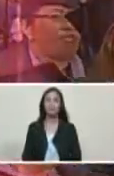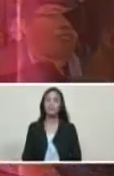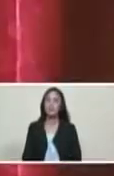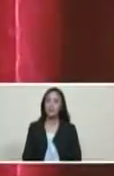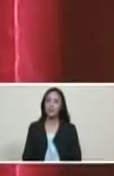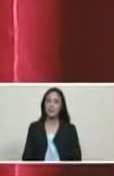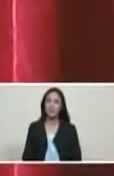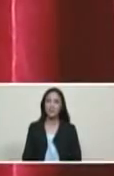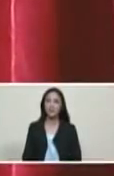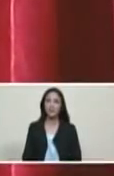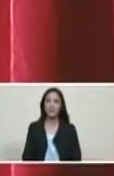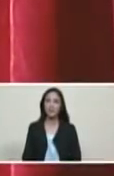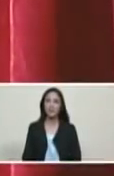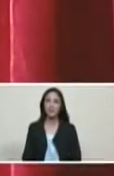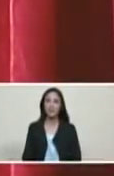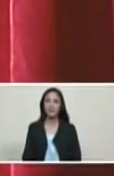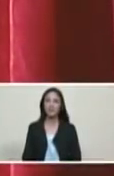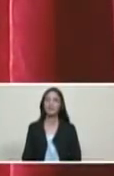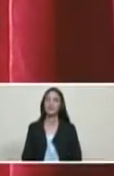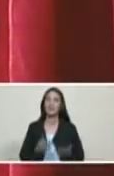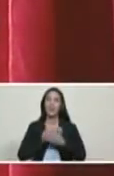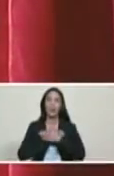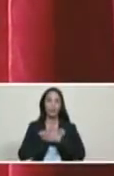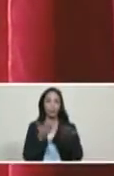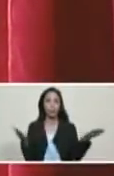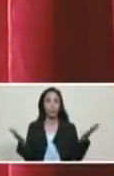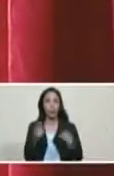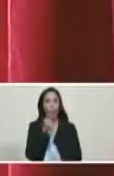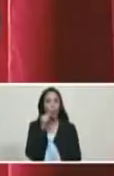Queridos y queridas